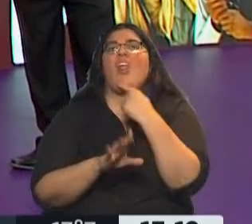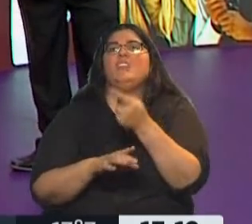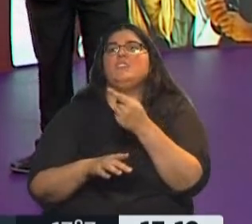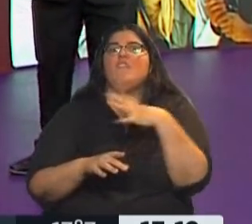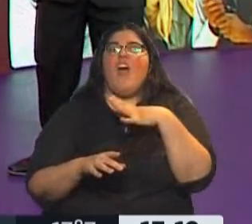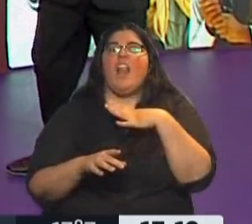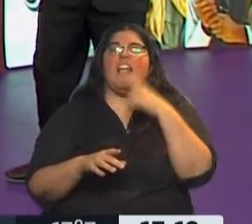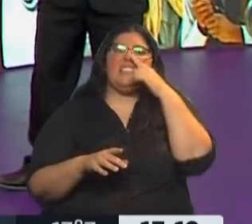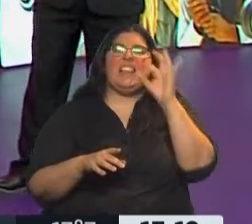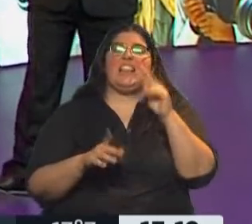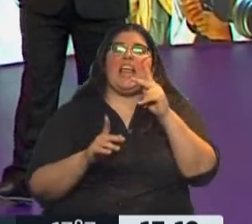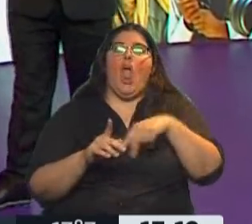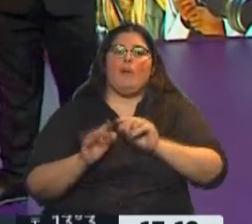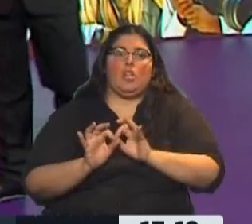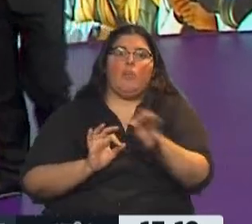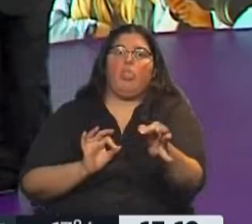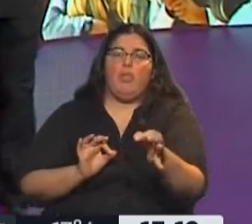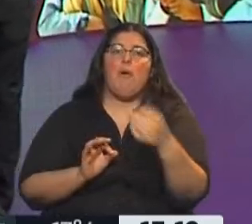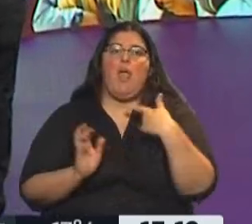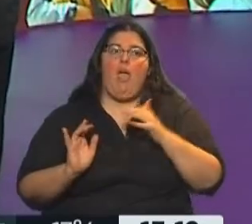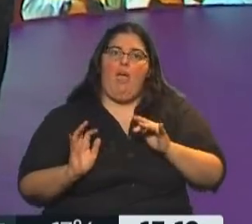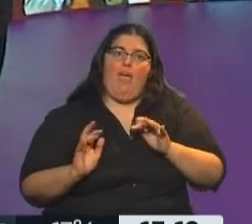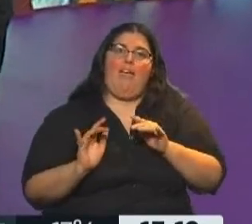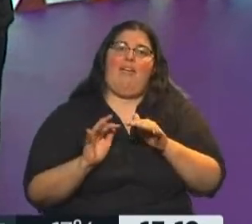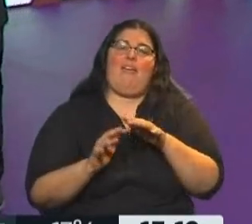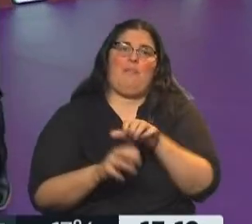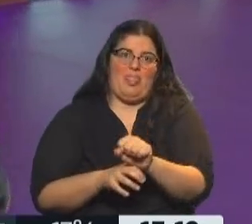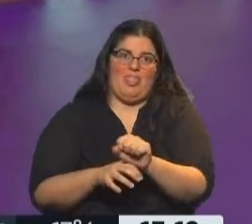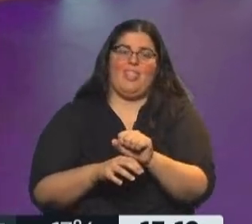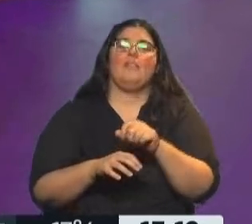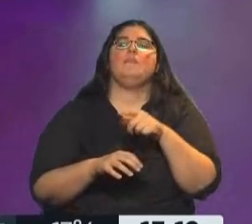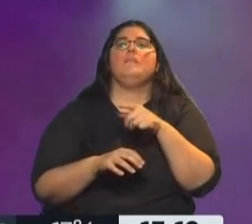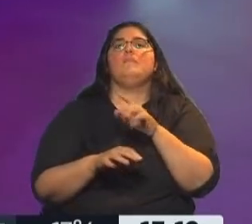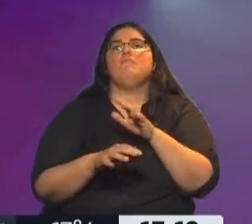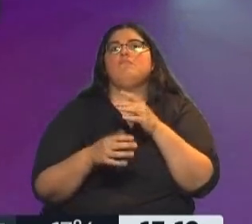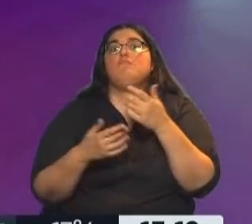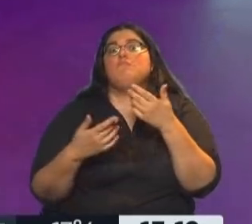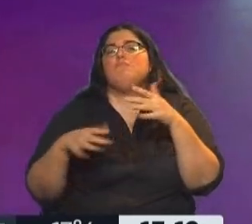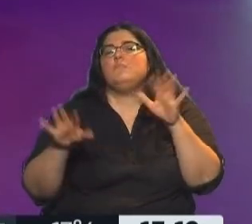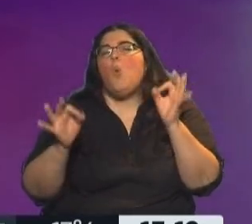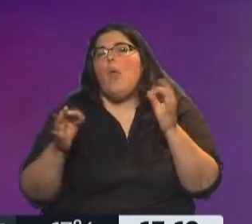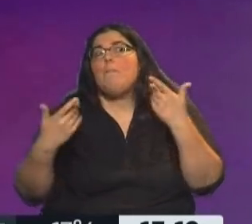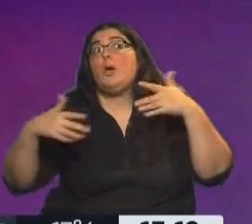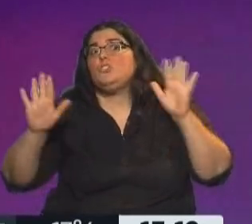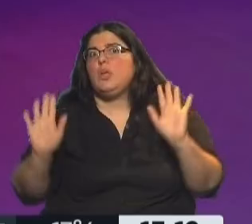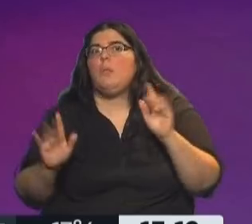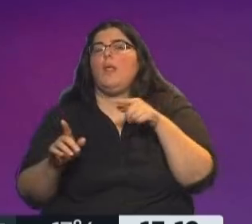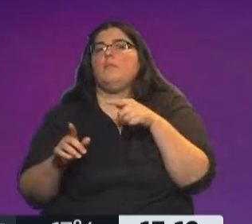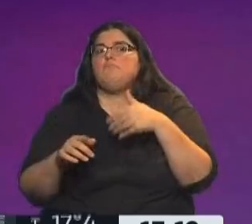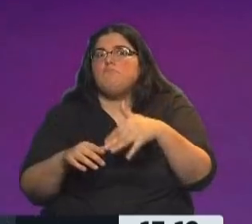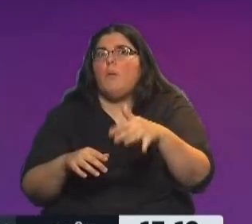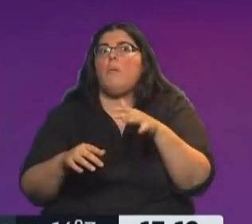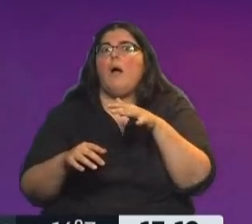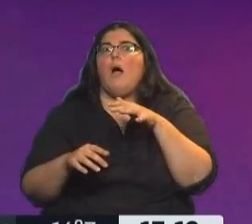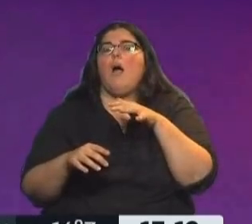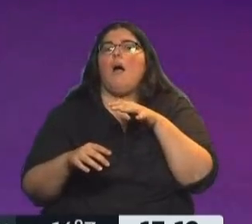kilómetros de Afganistán los talibanes. Es probable que en algún momento, o es posible que en algún momento, termine